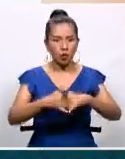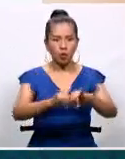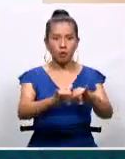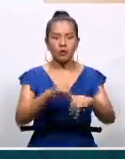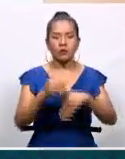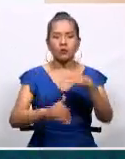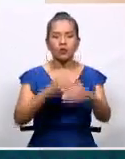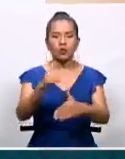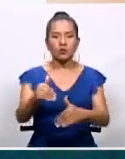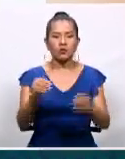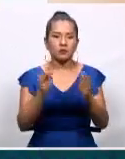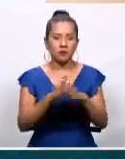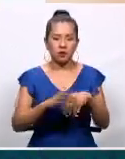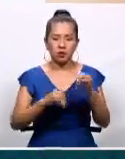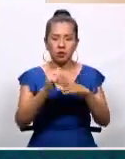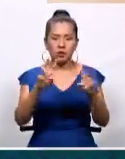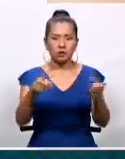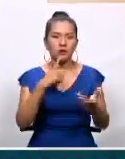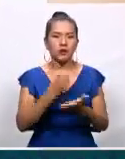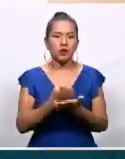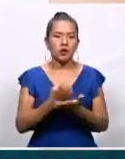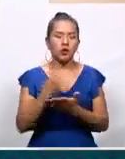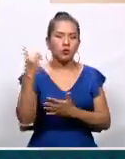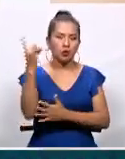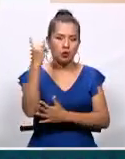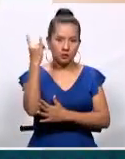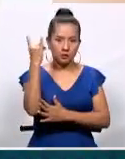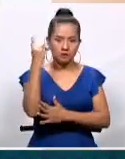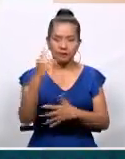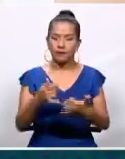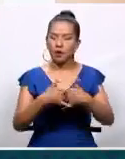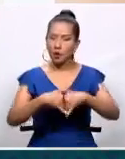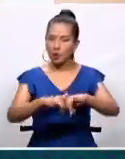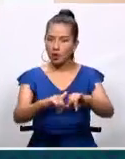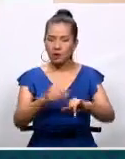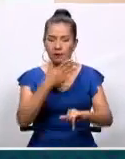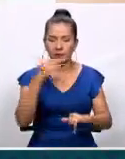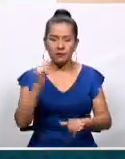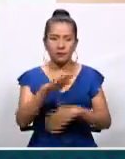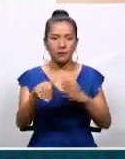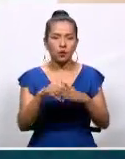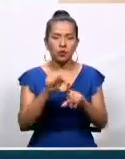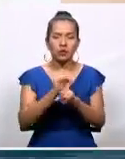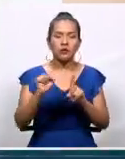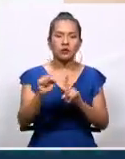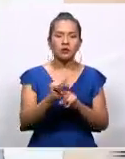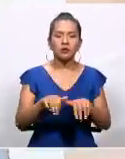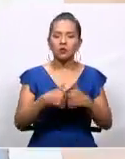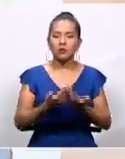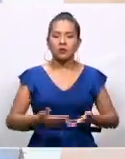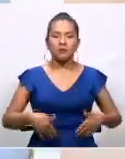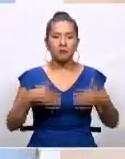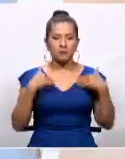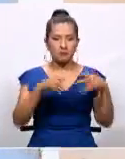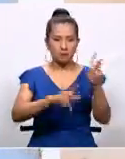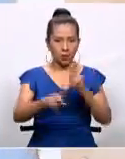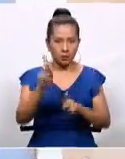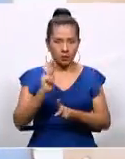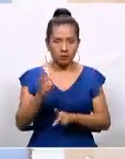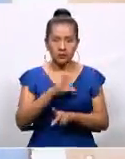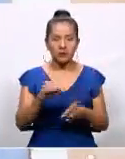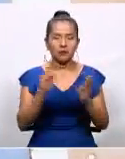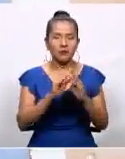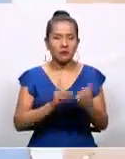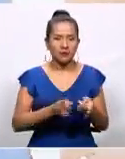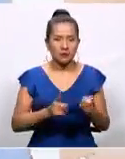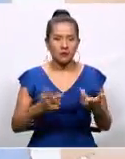el proceso de reconstrucción de la economía boliviana, para continuar mejorando las condiciones de vida de la población y de esa manera